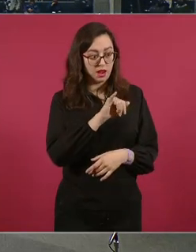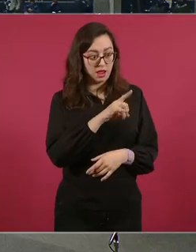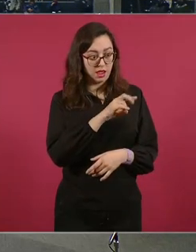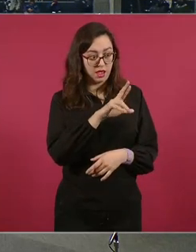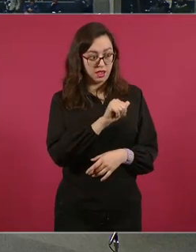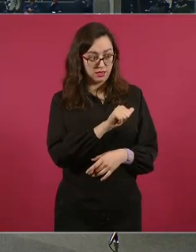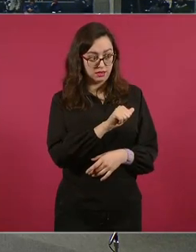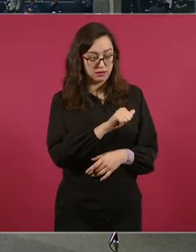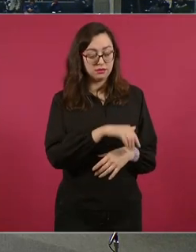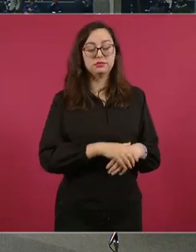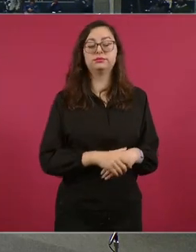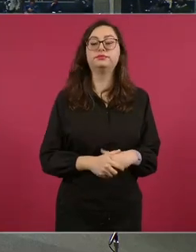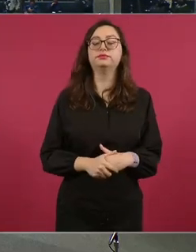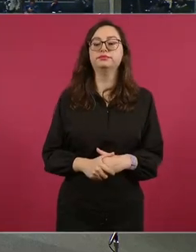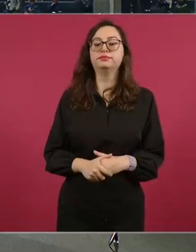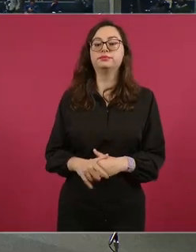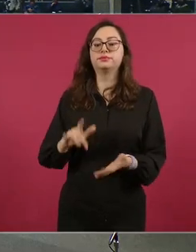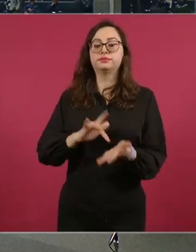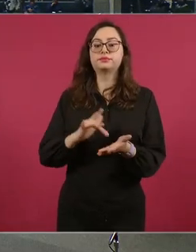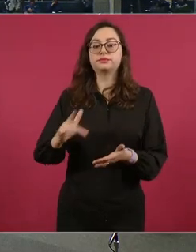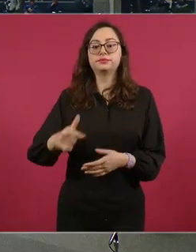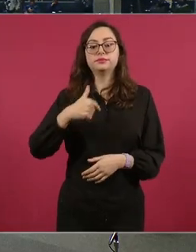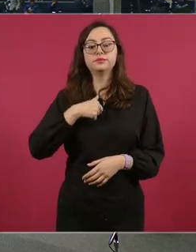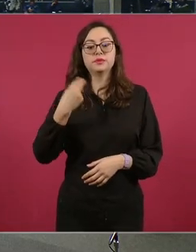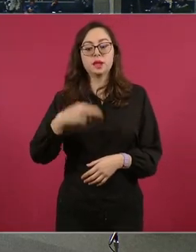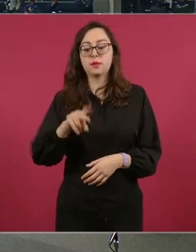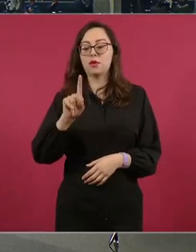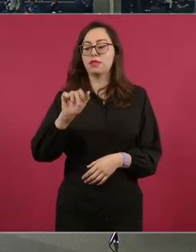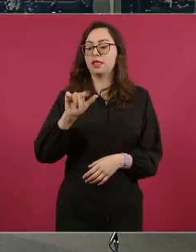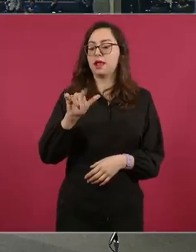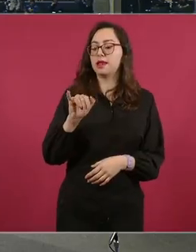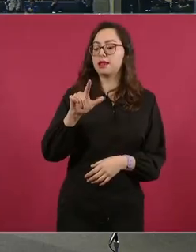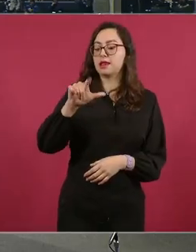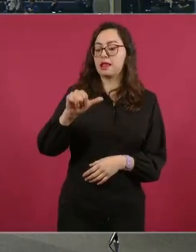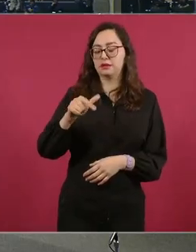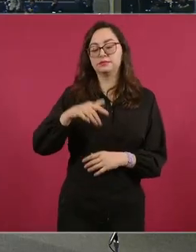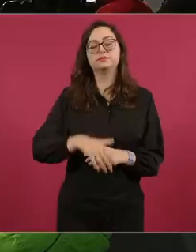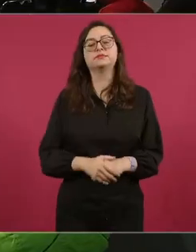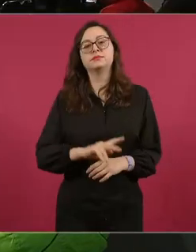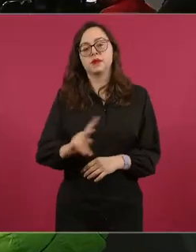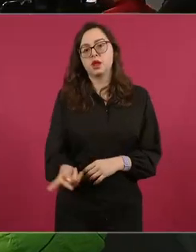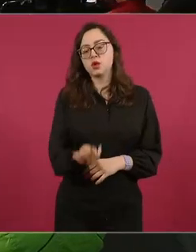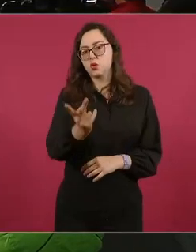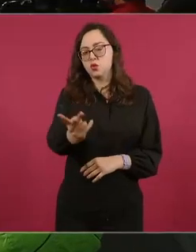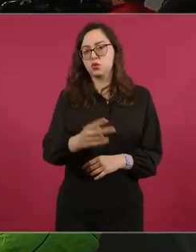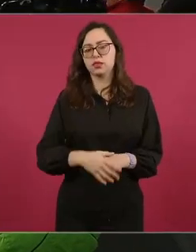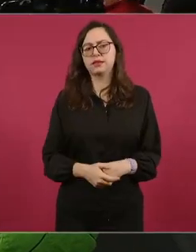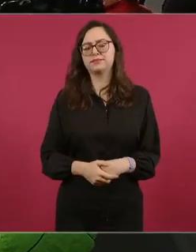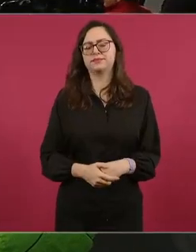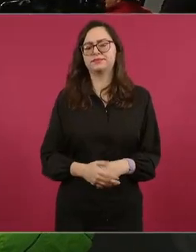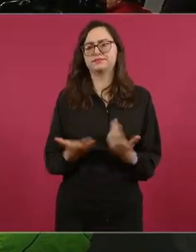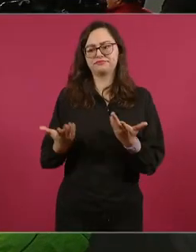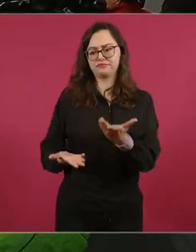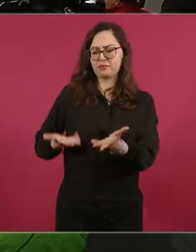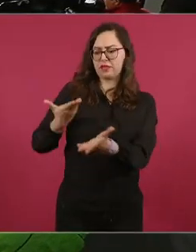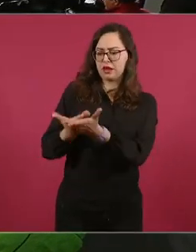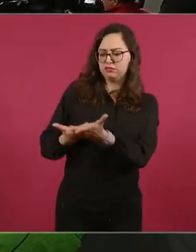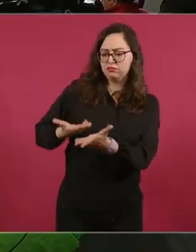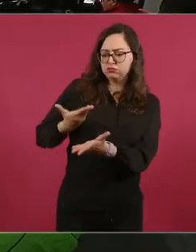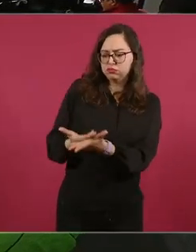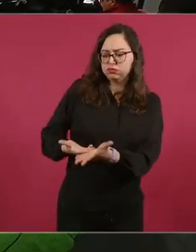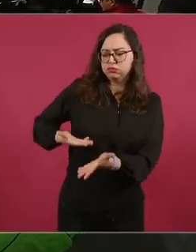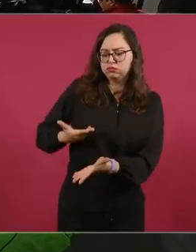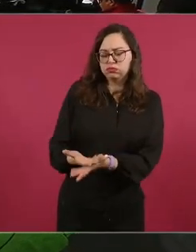Dalila Escobar, de Proceso. Presidente, preguntarle, con estas 20 iniciativas que ha enviado en esta última parte de su gobierno, antes